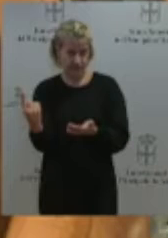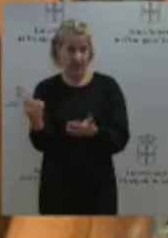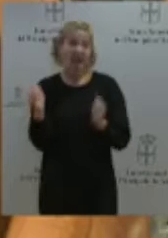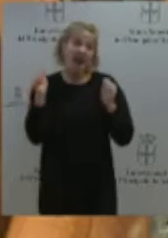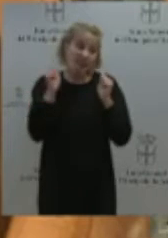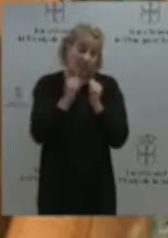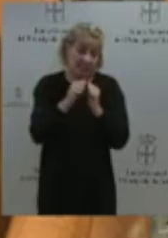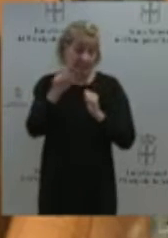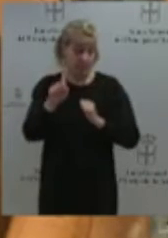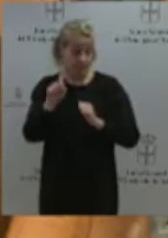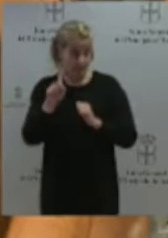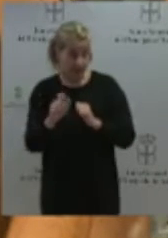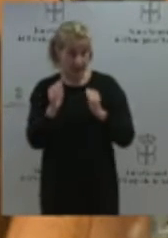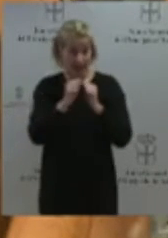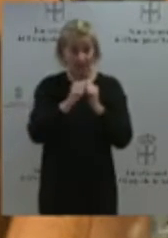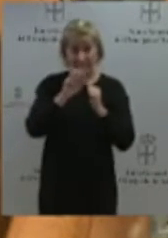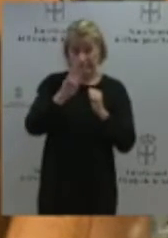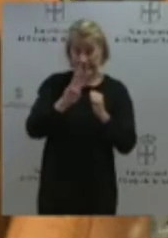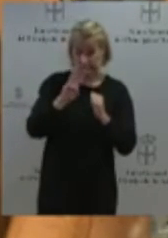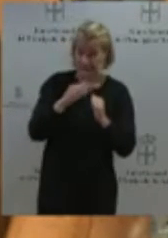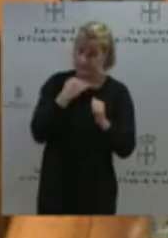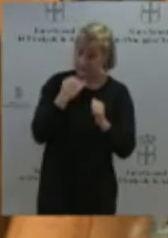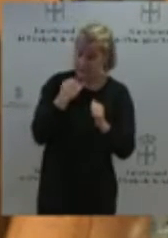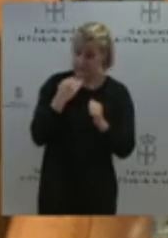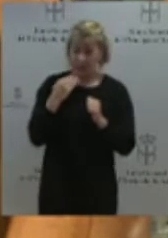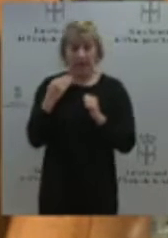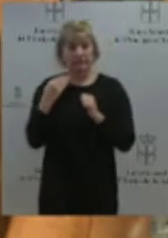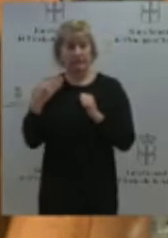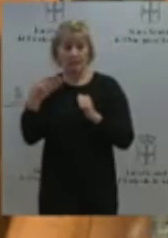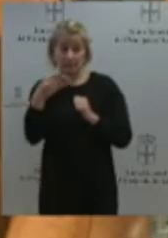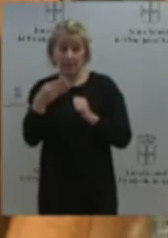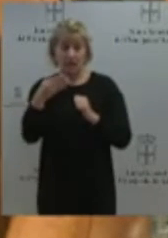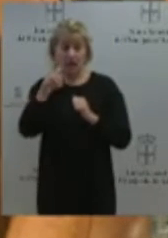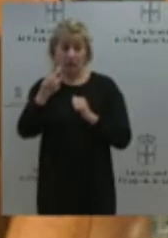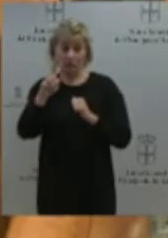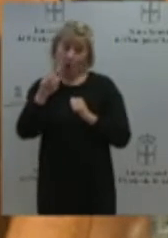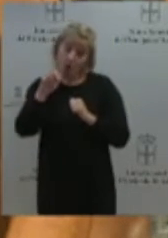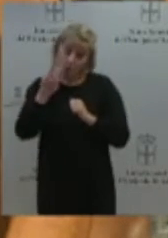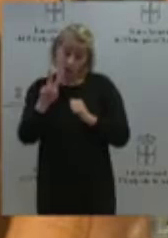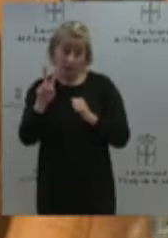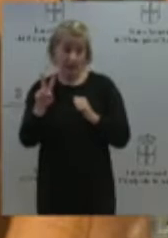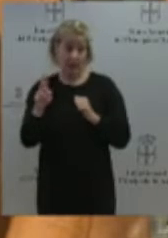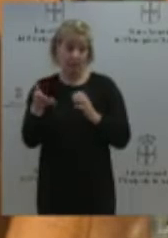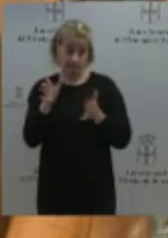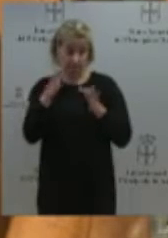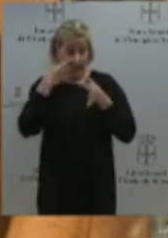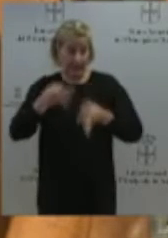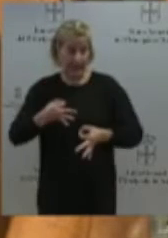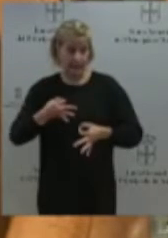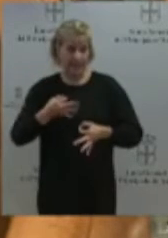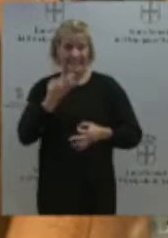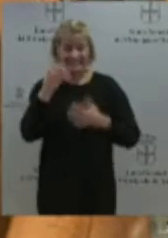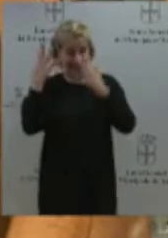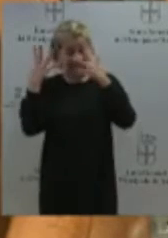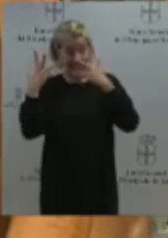llega a 23 en bachillerato. Esta es la realidad. Si hiciéramos un cálculo profesor número de alumnos en Asturias,